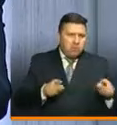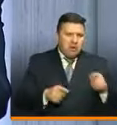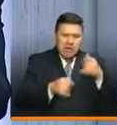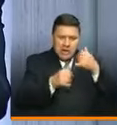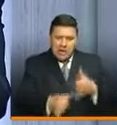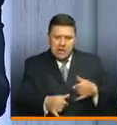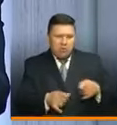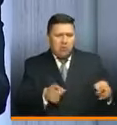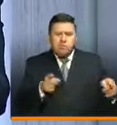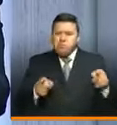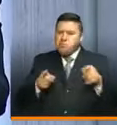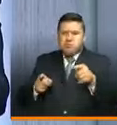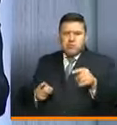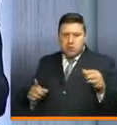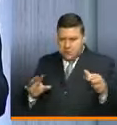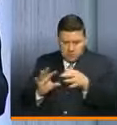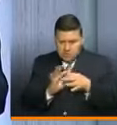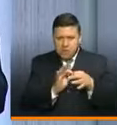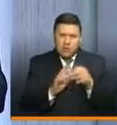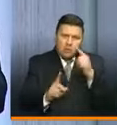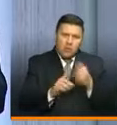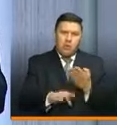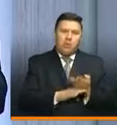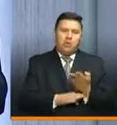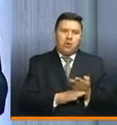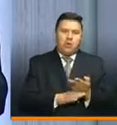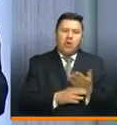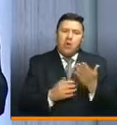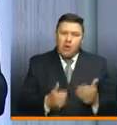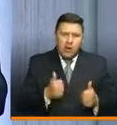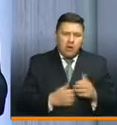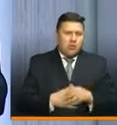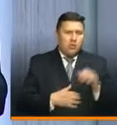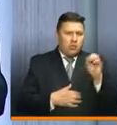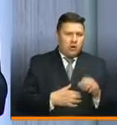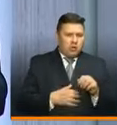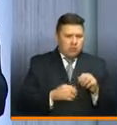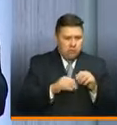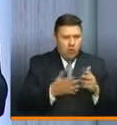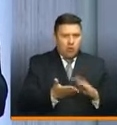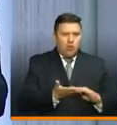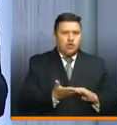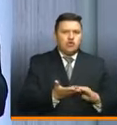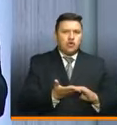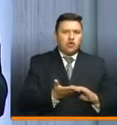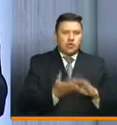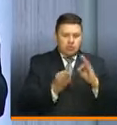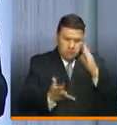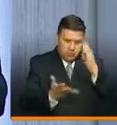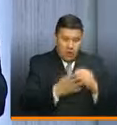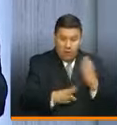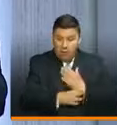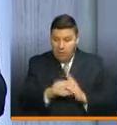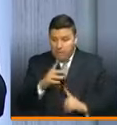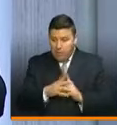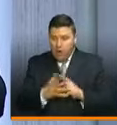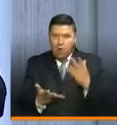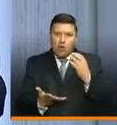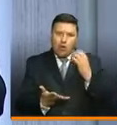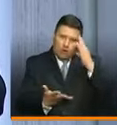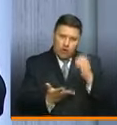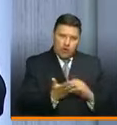ingenieros industriales, todos unidos detrás de una propuesta con una ilusión, y es poder proveer una solución concreta a un problema que hoy afecta a